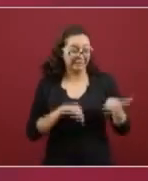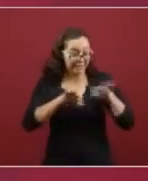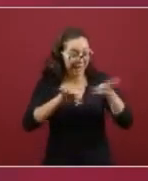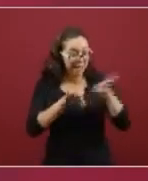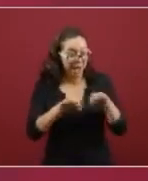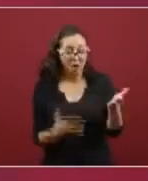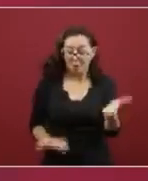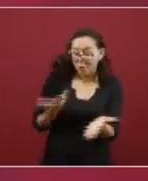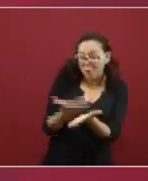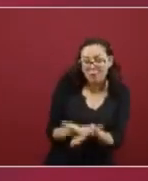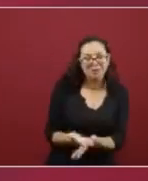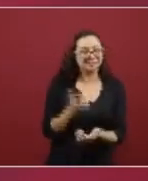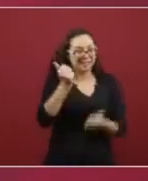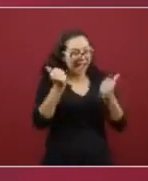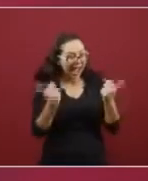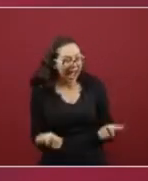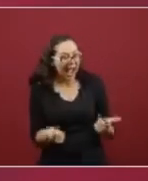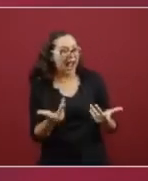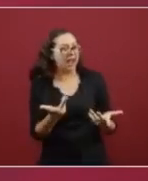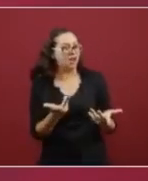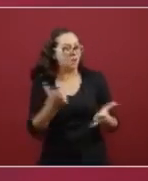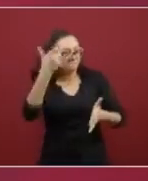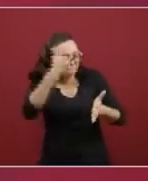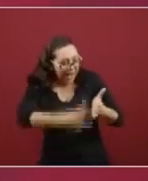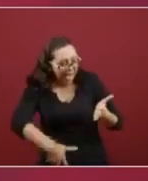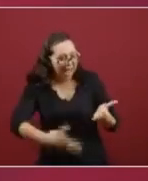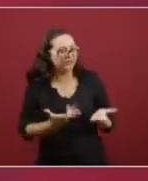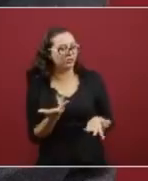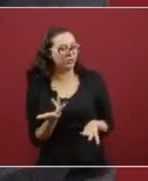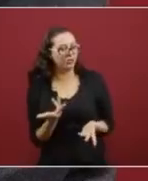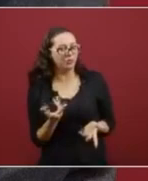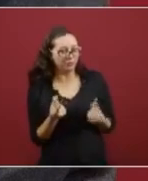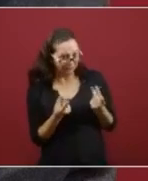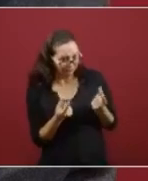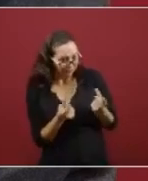ofrece buenos precios,